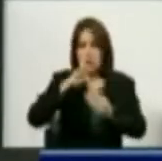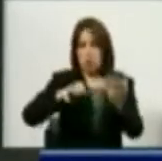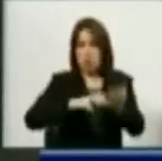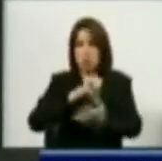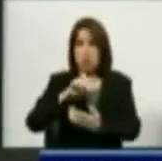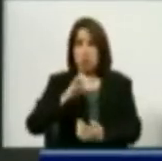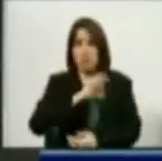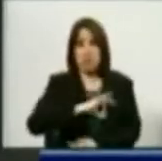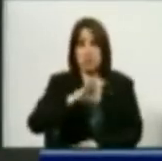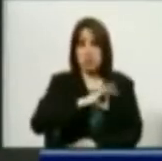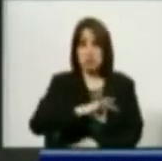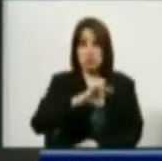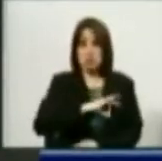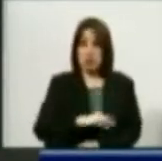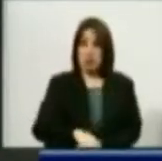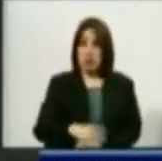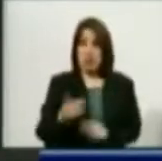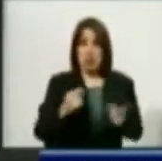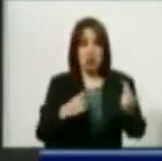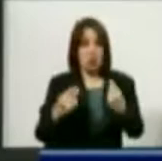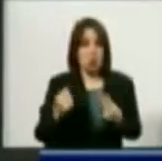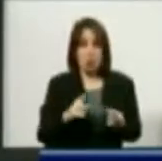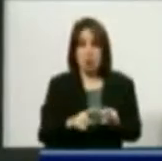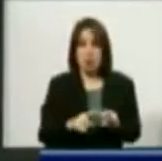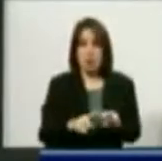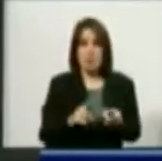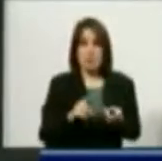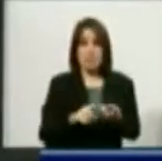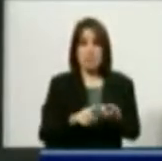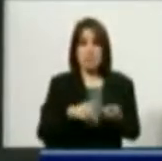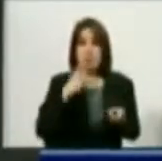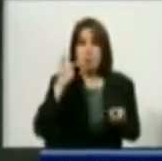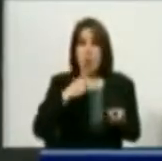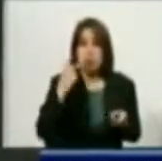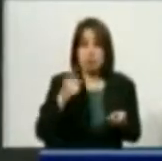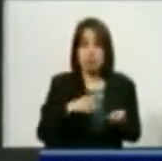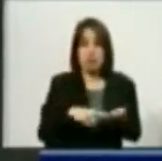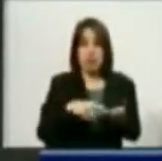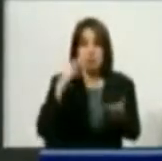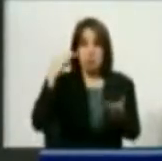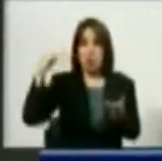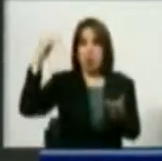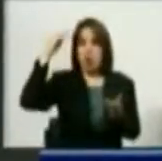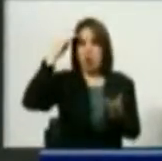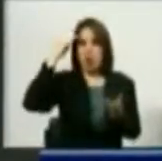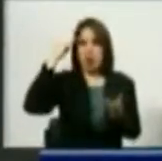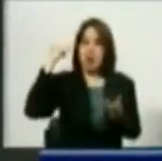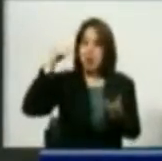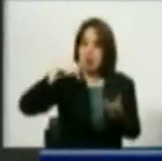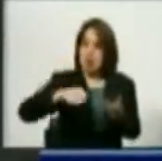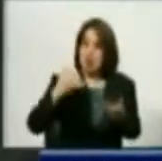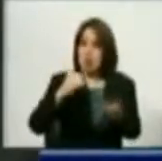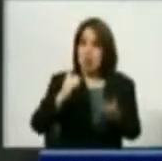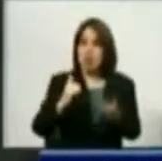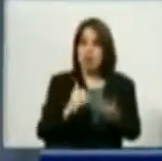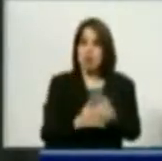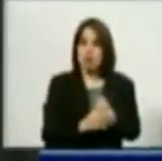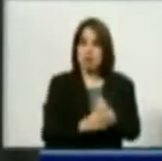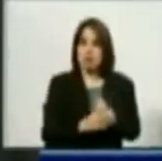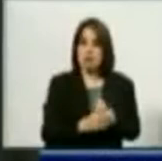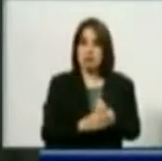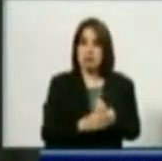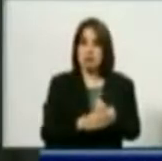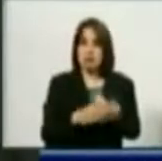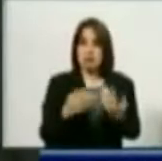social económica política y moral que hoy pesa